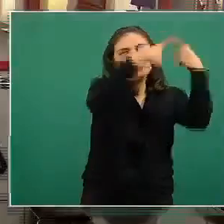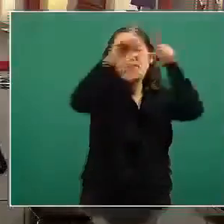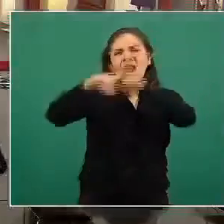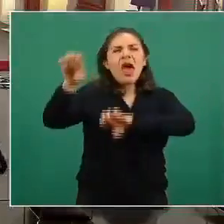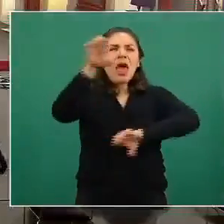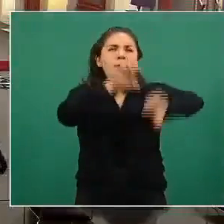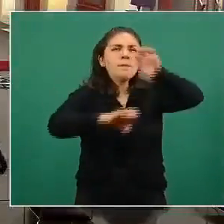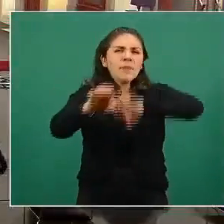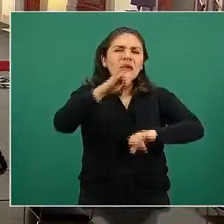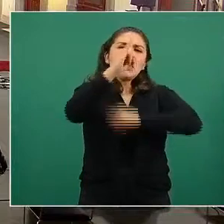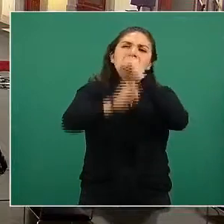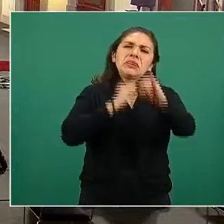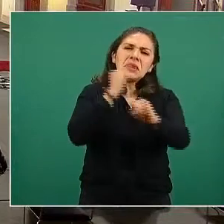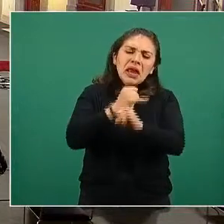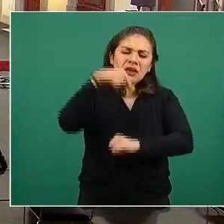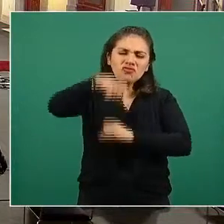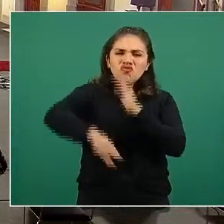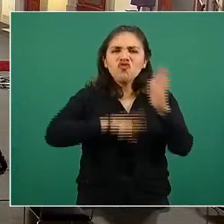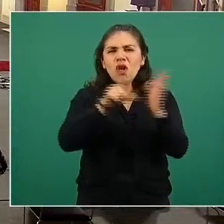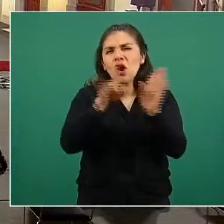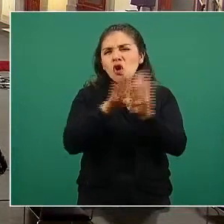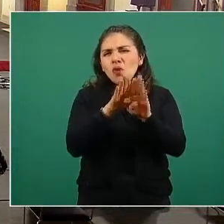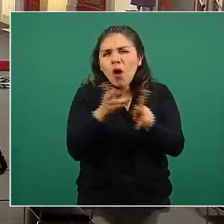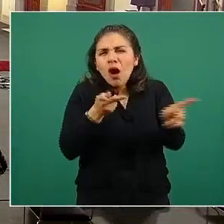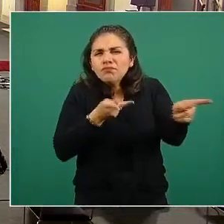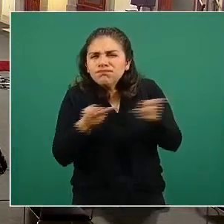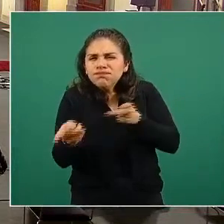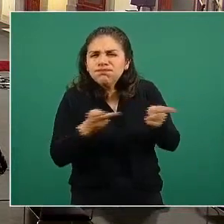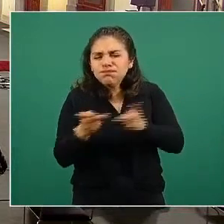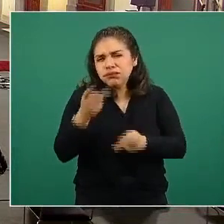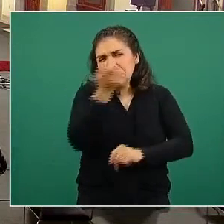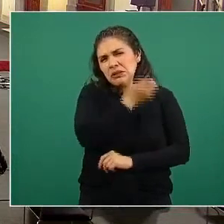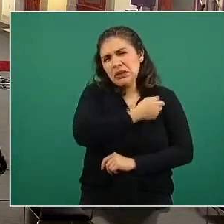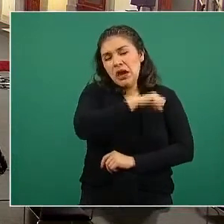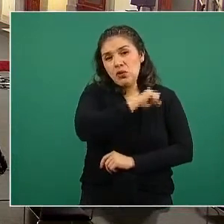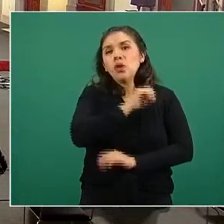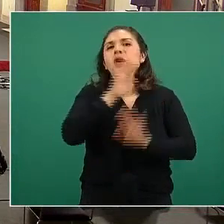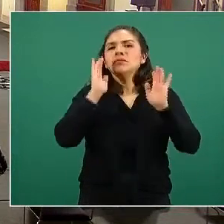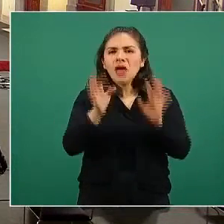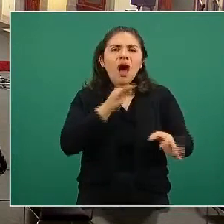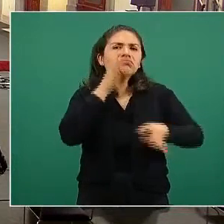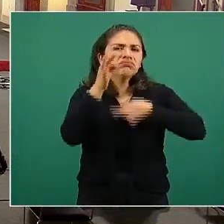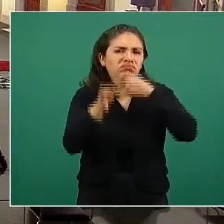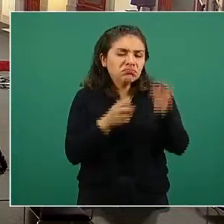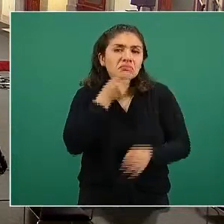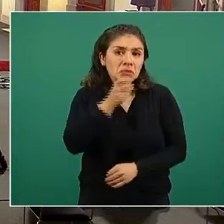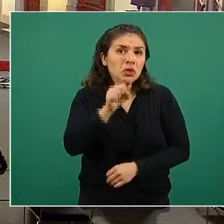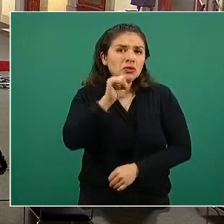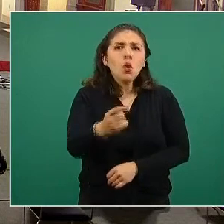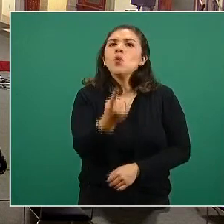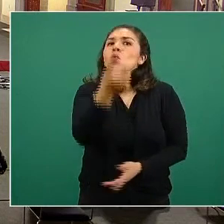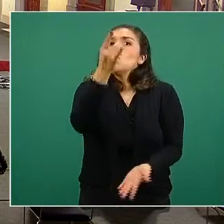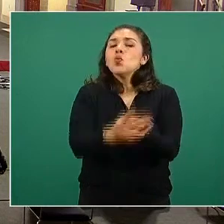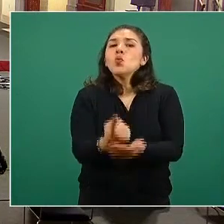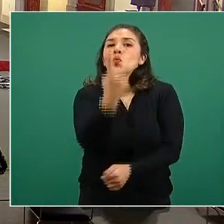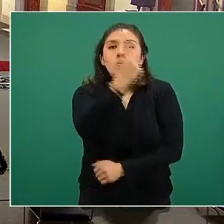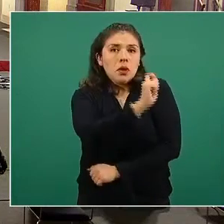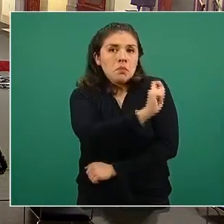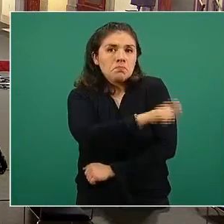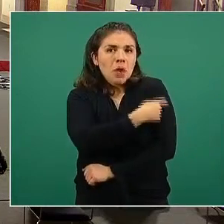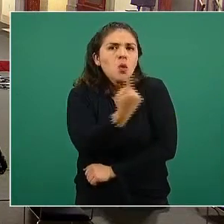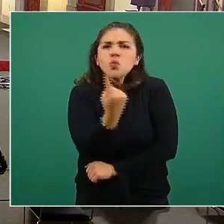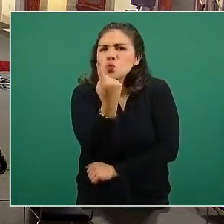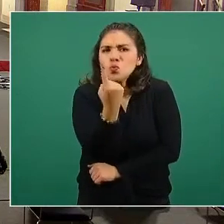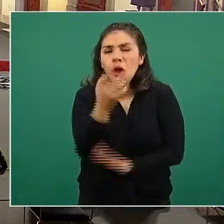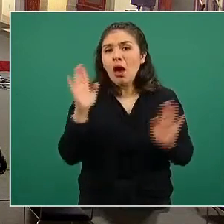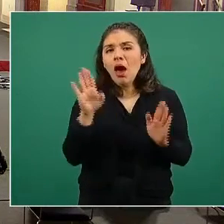tanto internacionales como locales de regulación sanitaria, que sí han anunciado que solamente requieren de una